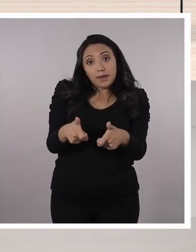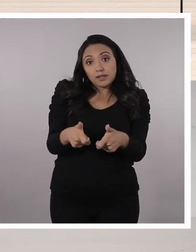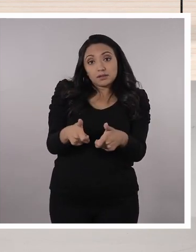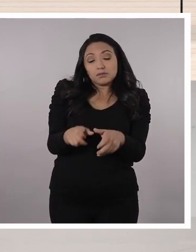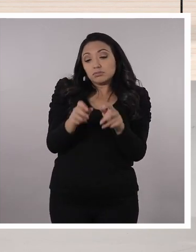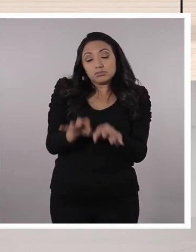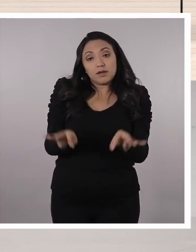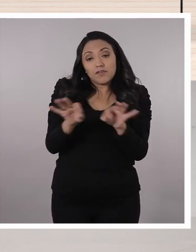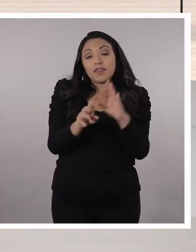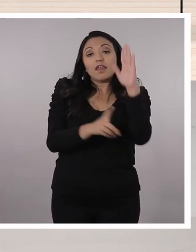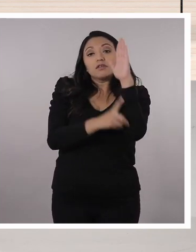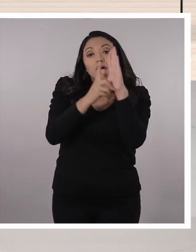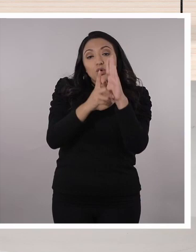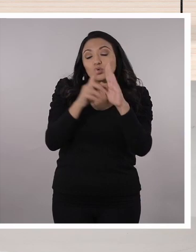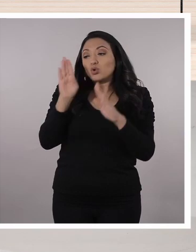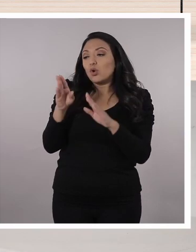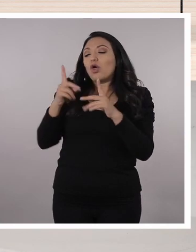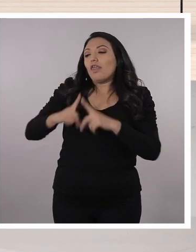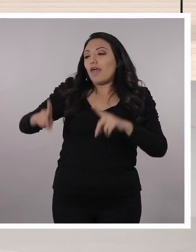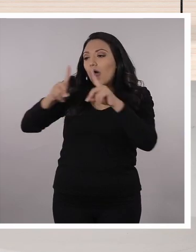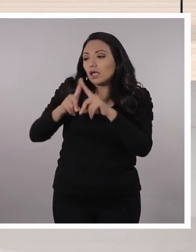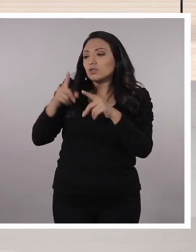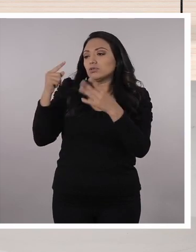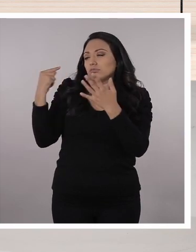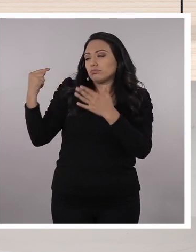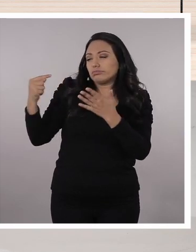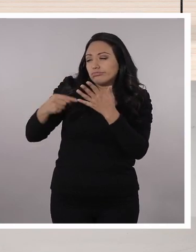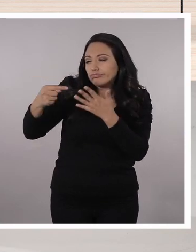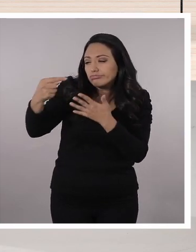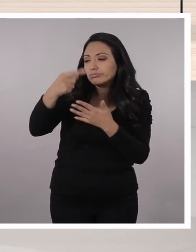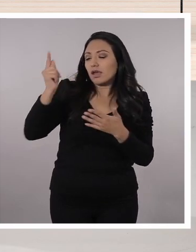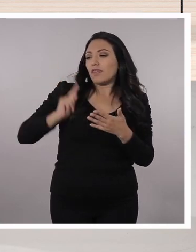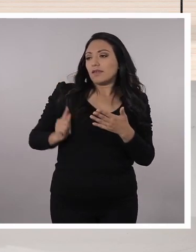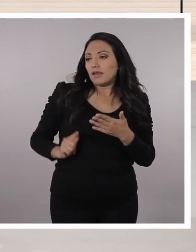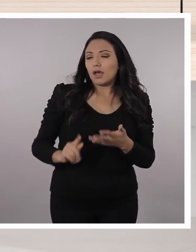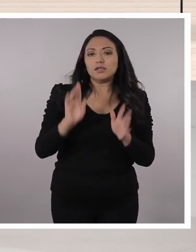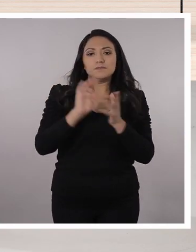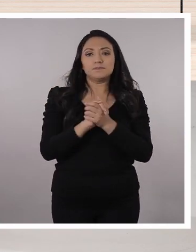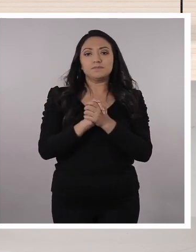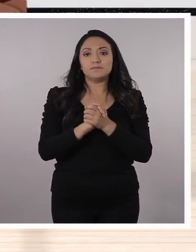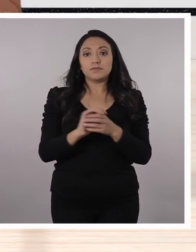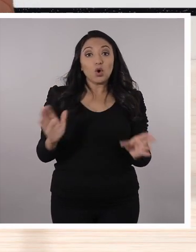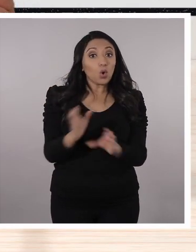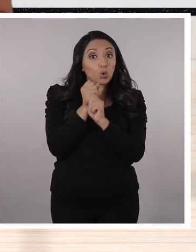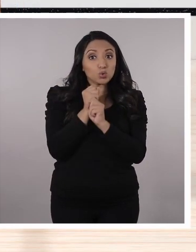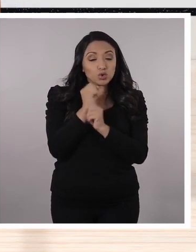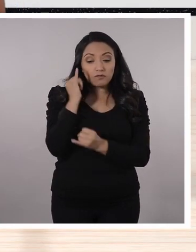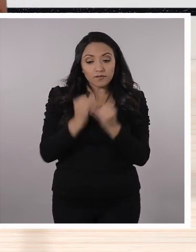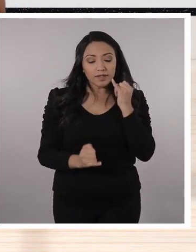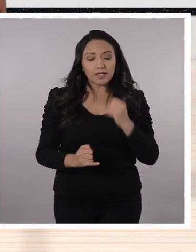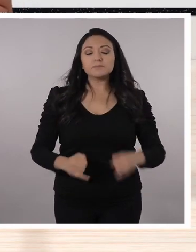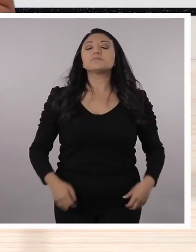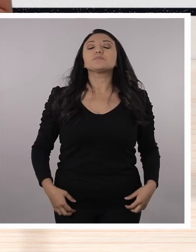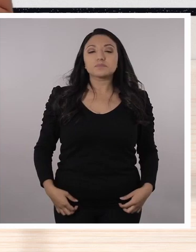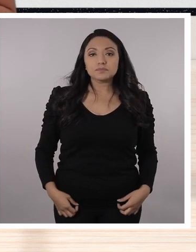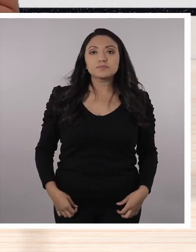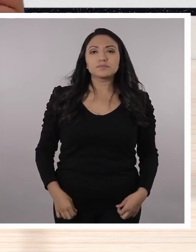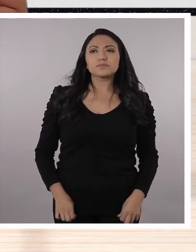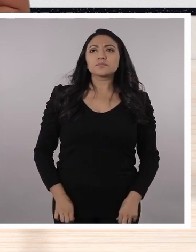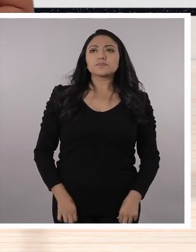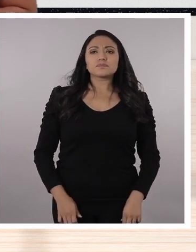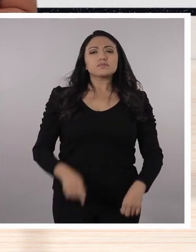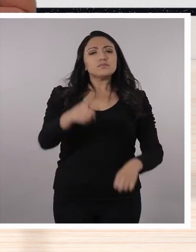datos históricos. Muy bien desarrollada la idea principal que fue la democracia. Y vamos finalmente con la conclusión. Un